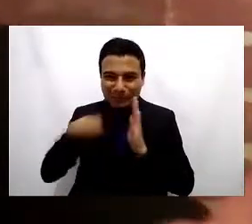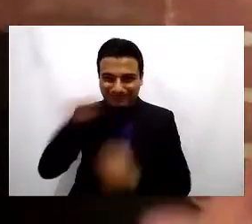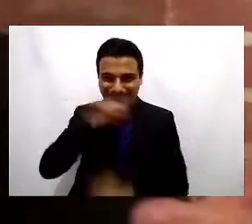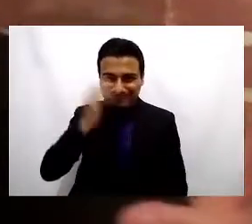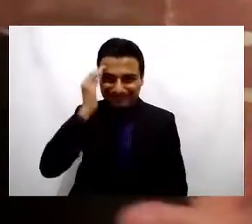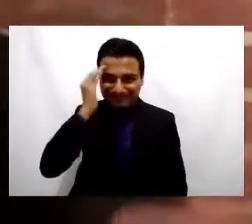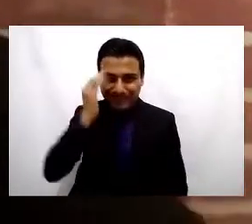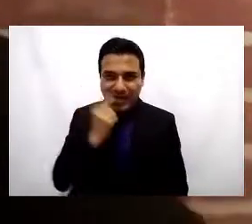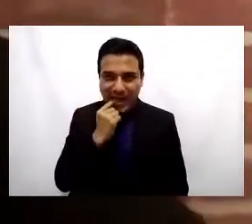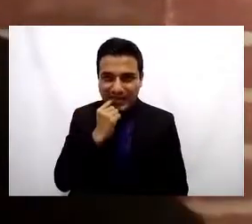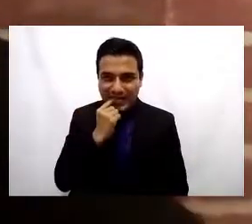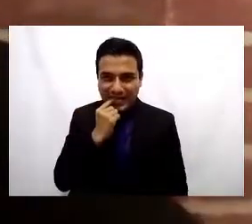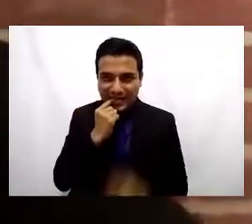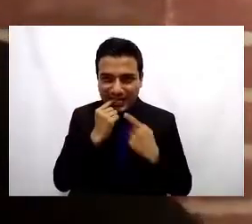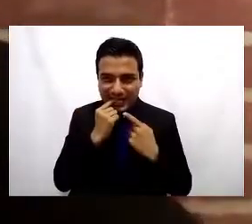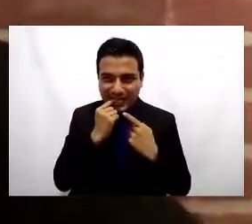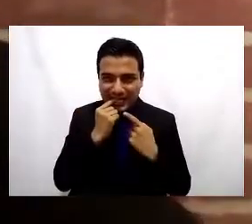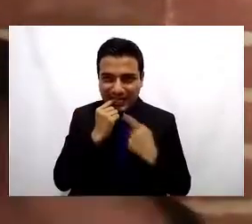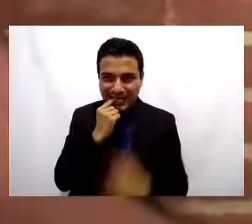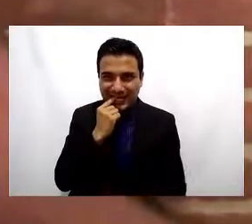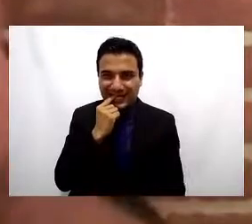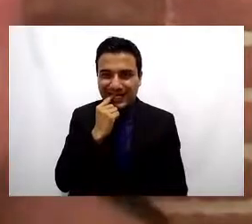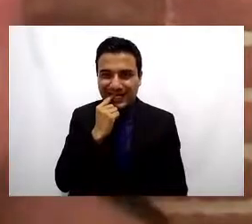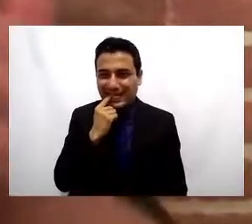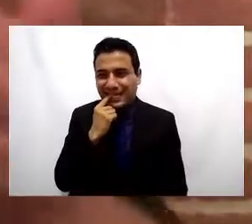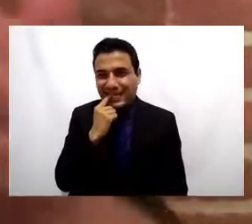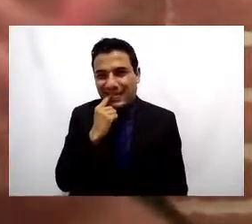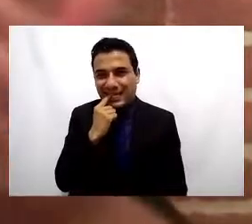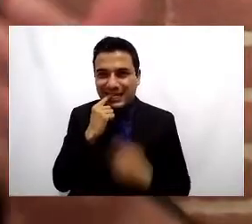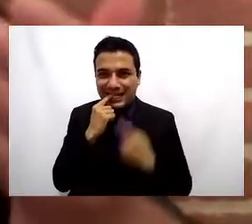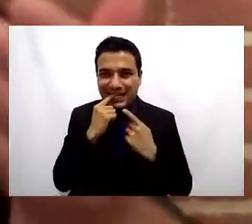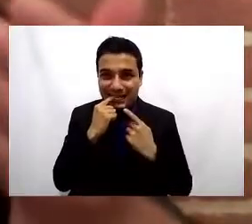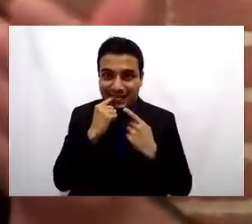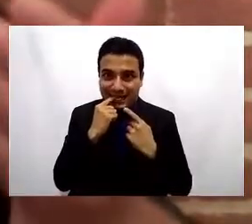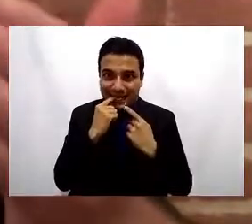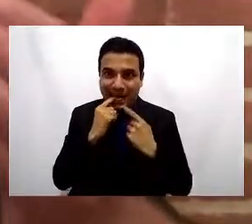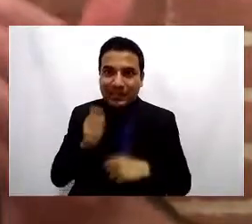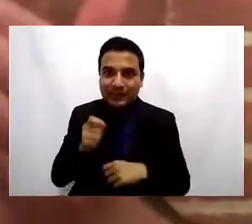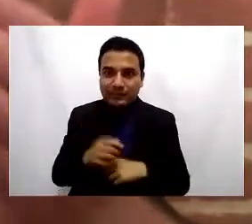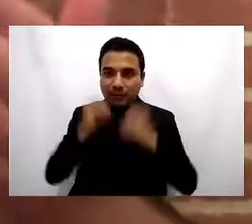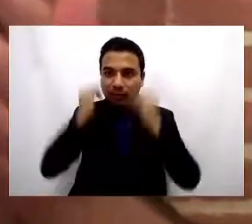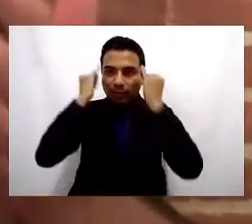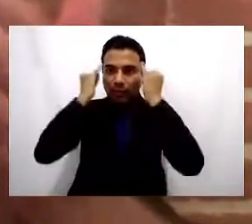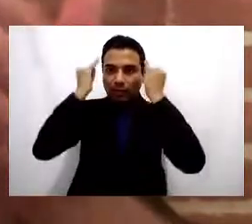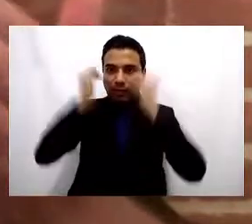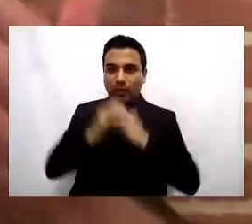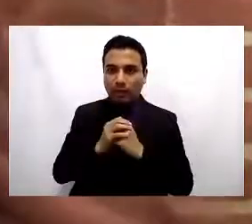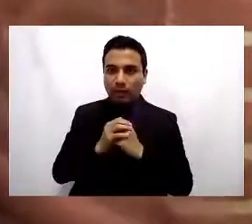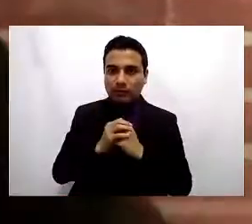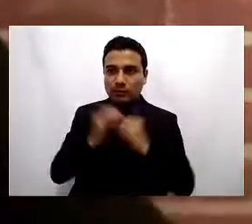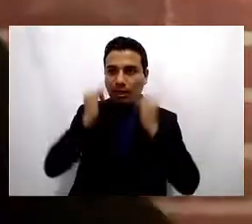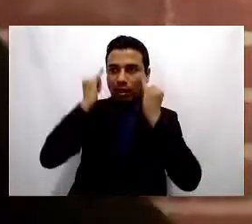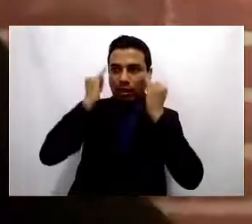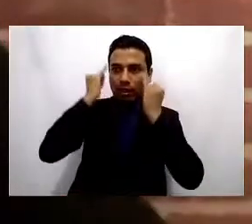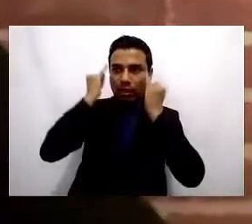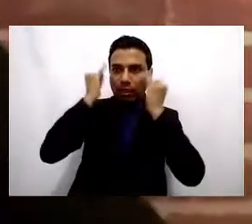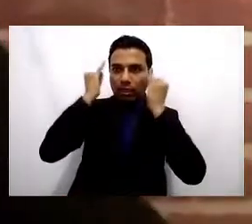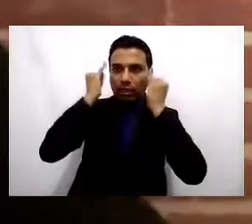que son una, en todo caso, son una actividad paranoica, ¿no? El tipo está perseguido con la